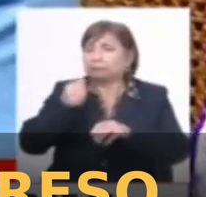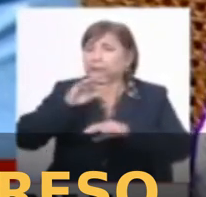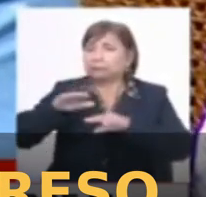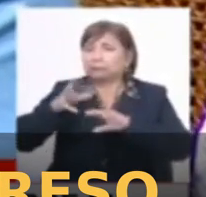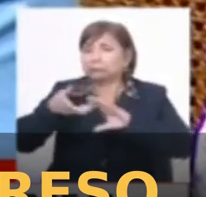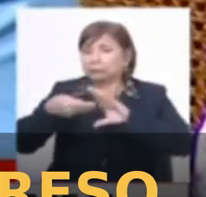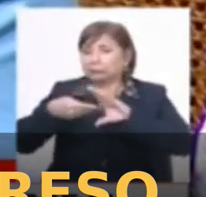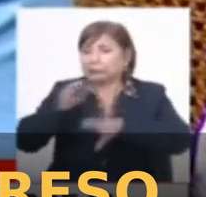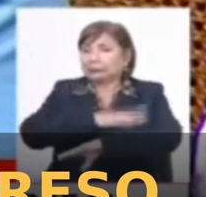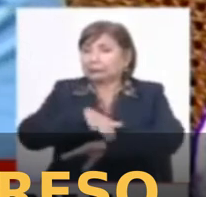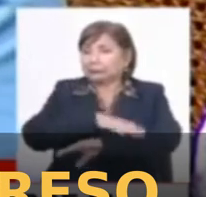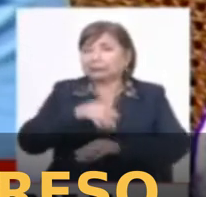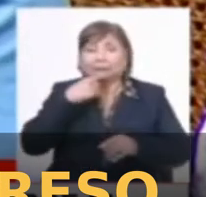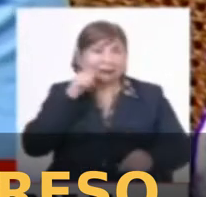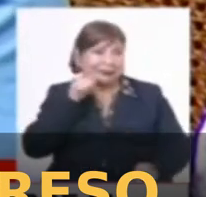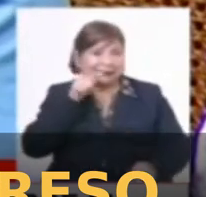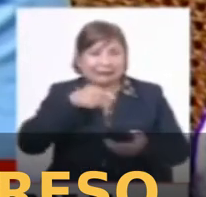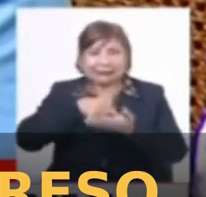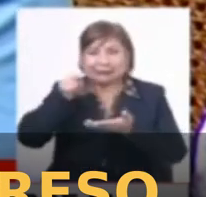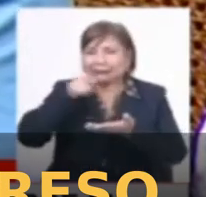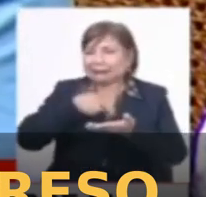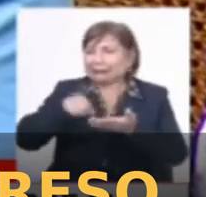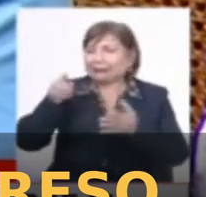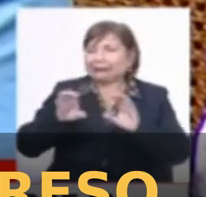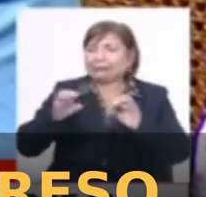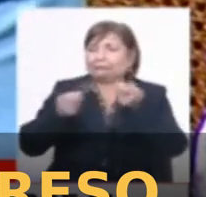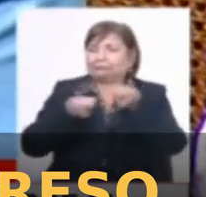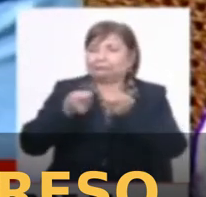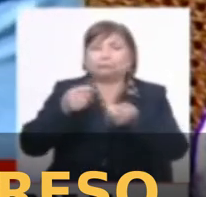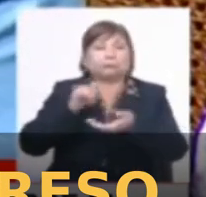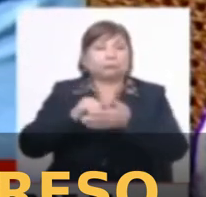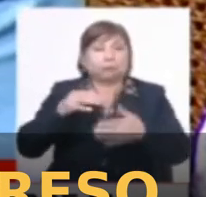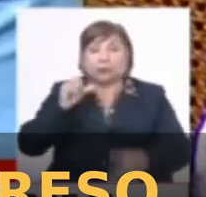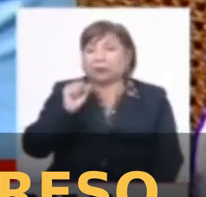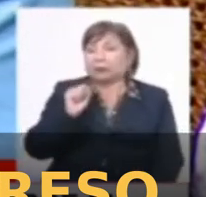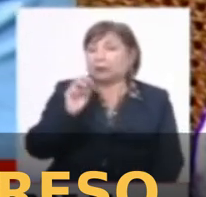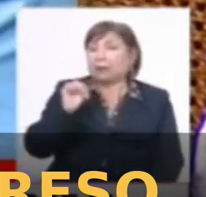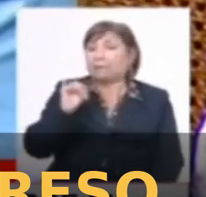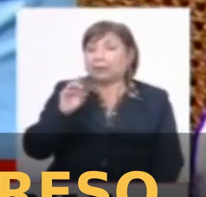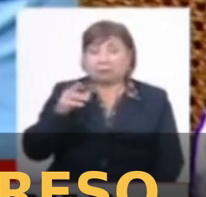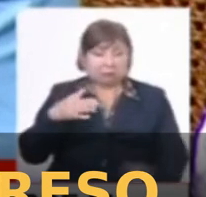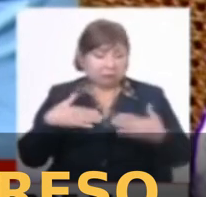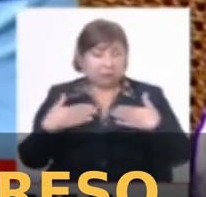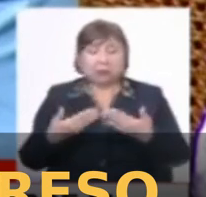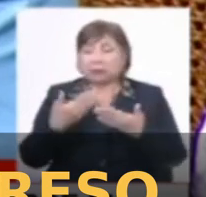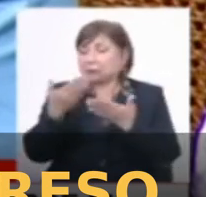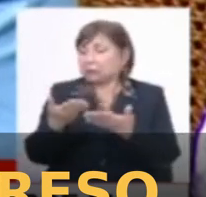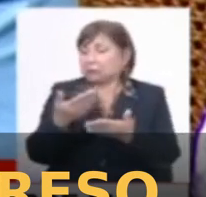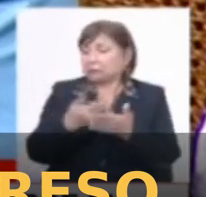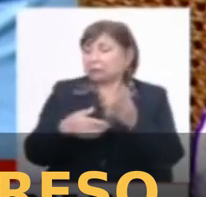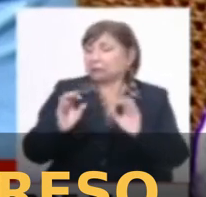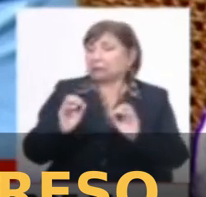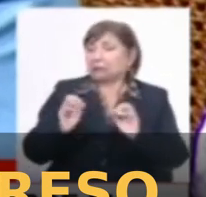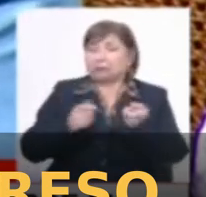ese favorecimiento. Él era el que realmente lo ejecutaba, porque Samir podía llevar al empresario, le podía pedir y qué sé yo, pero el